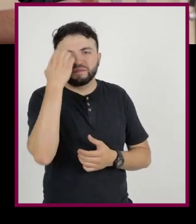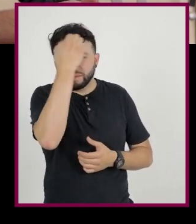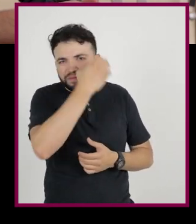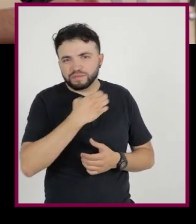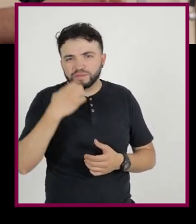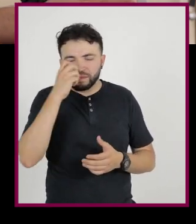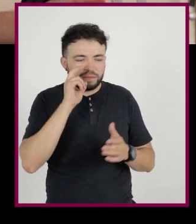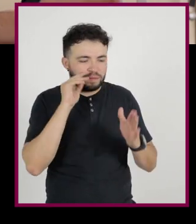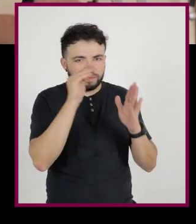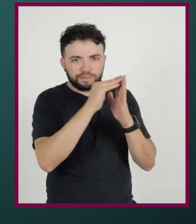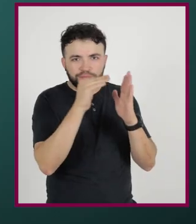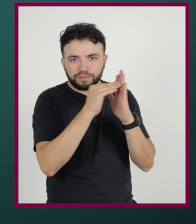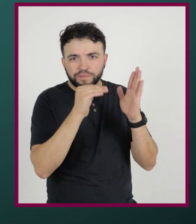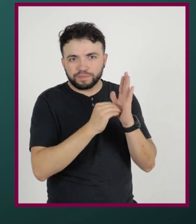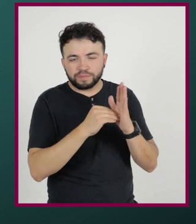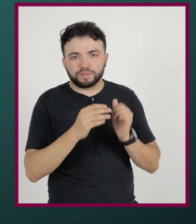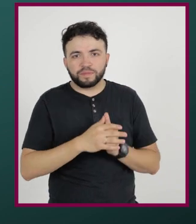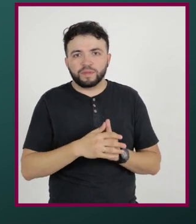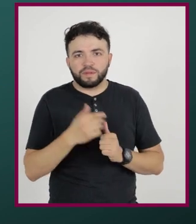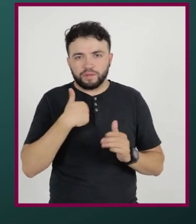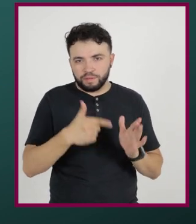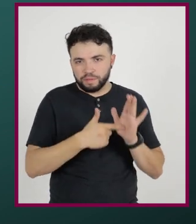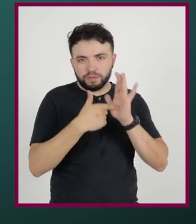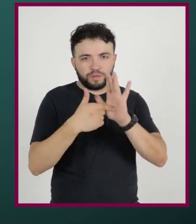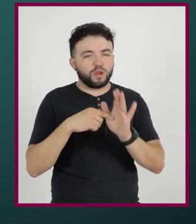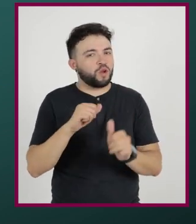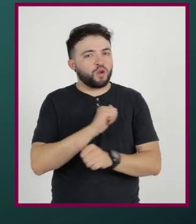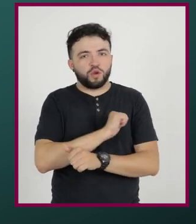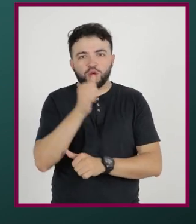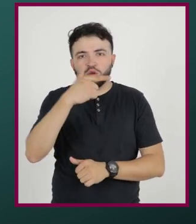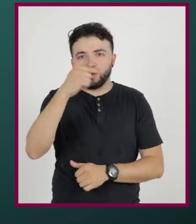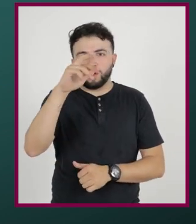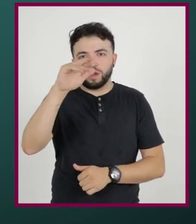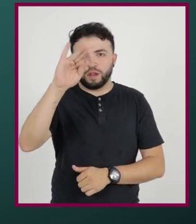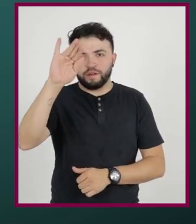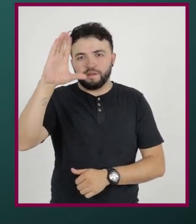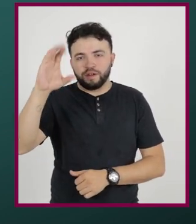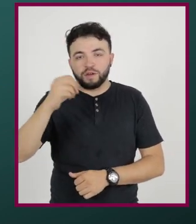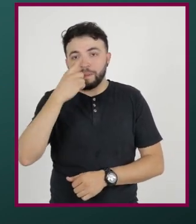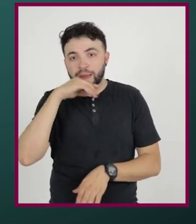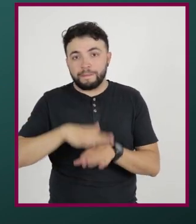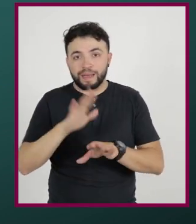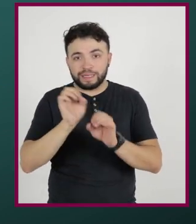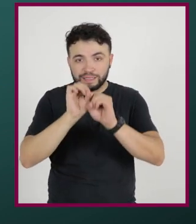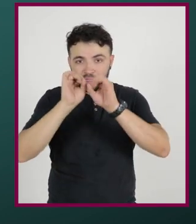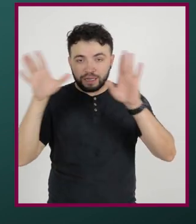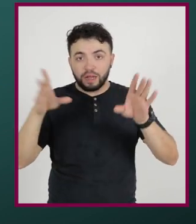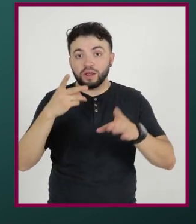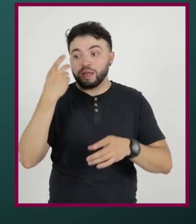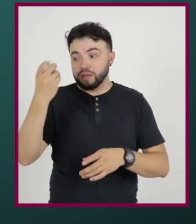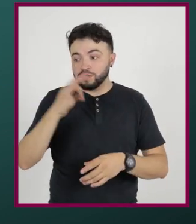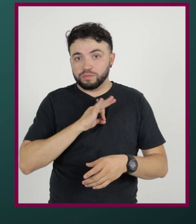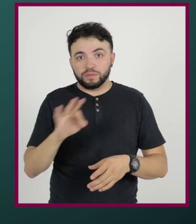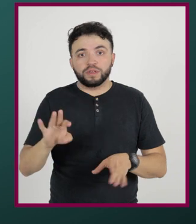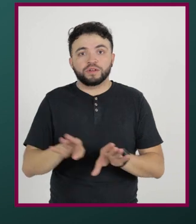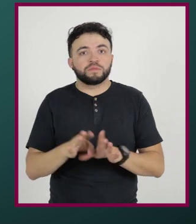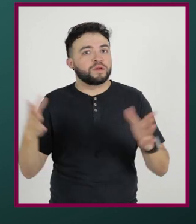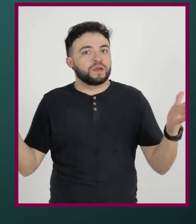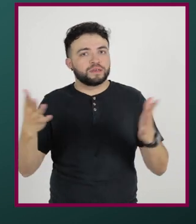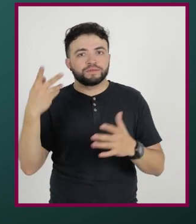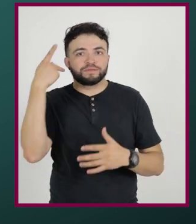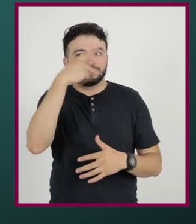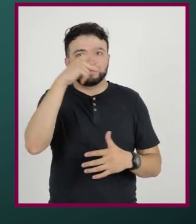literario. ¿Les parece, amigos y amigas? Les preparamos otro gráfico para que quede todo clarito y a partir de ello puedan